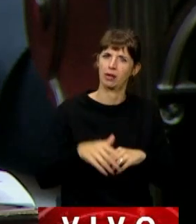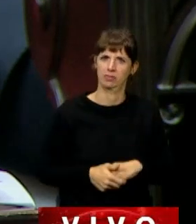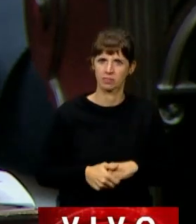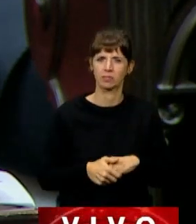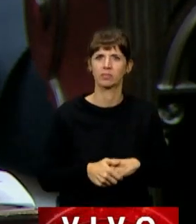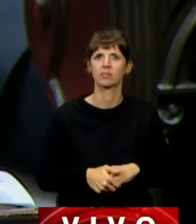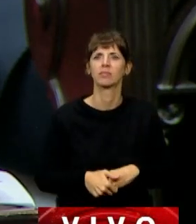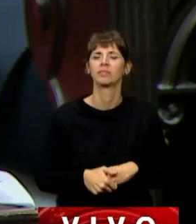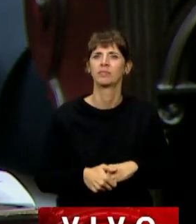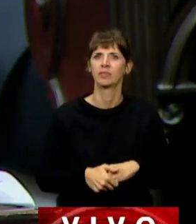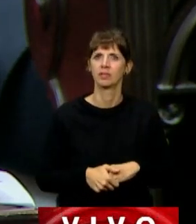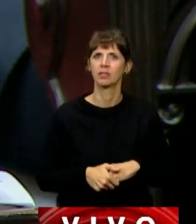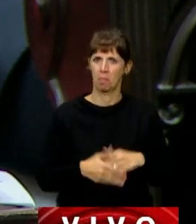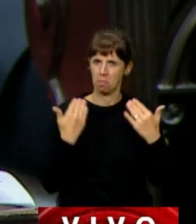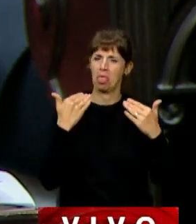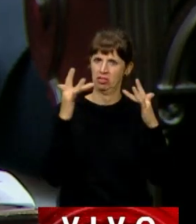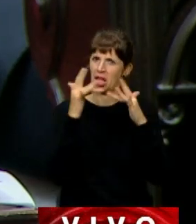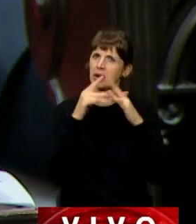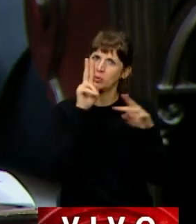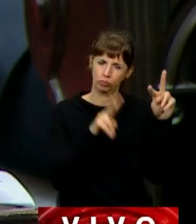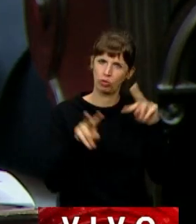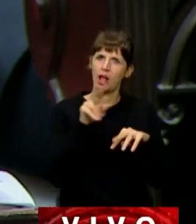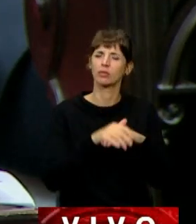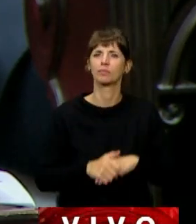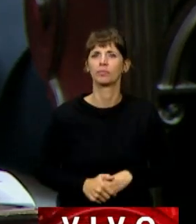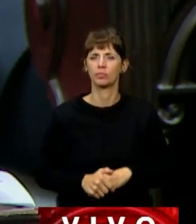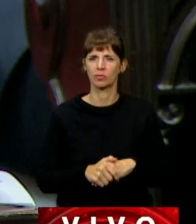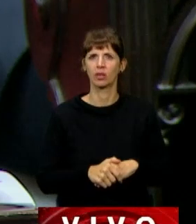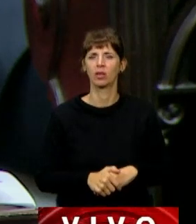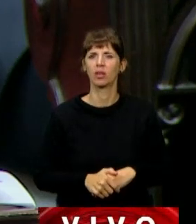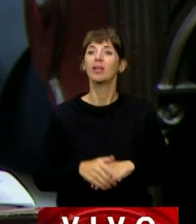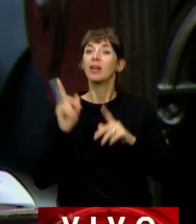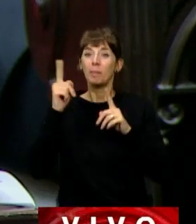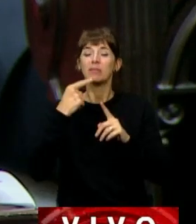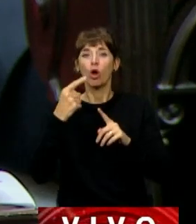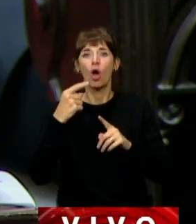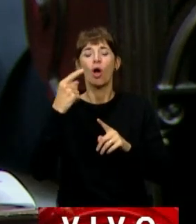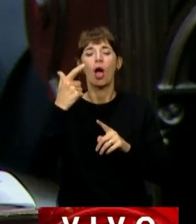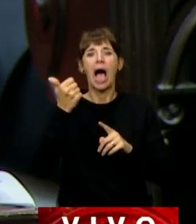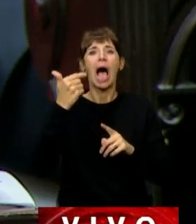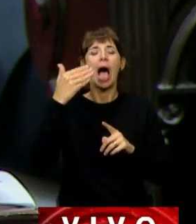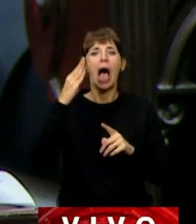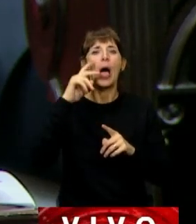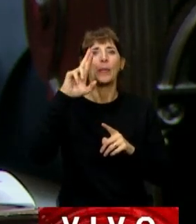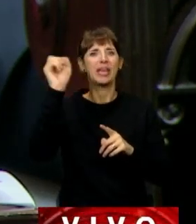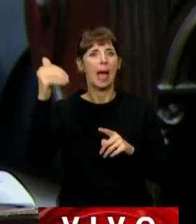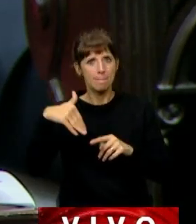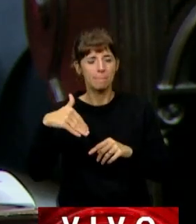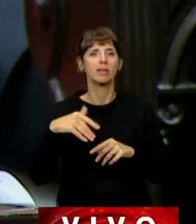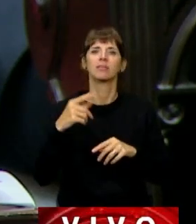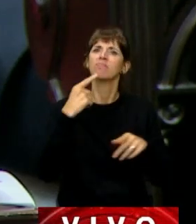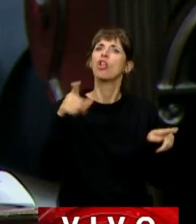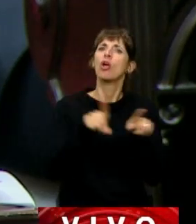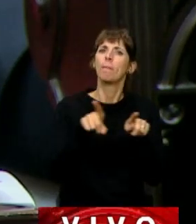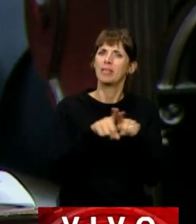lo pueden buscar en las redes. Y que, como había dicho Isaac Avirán, que lo mismo había sucedido